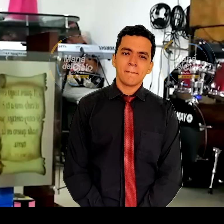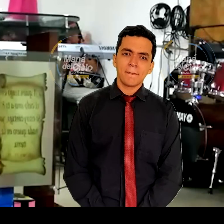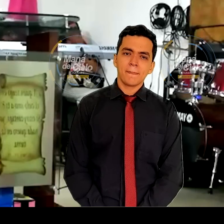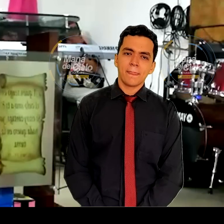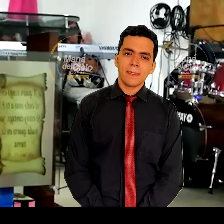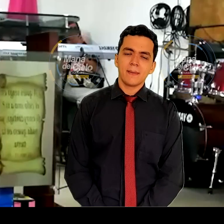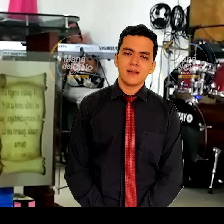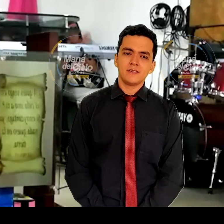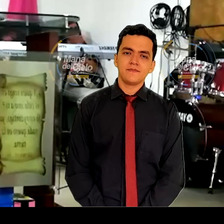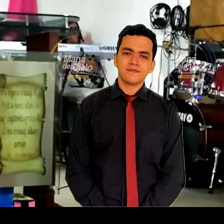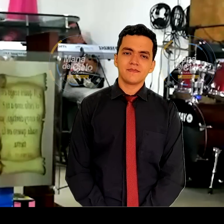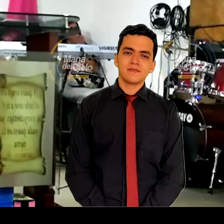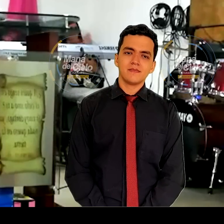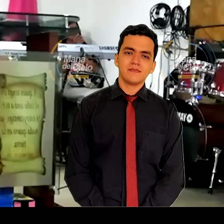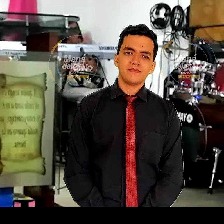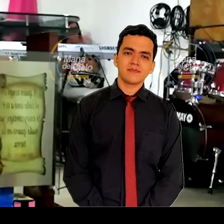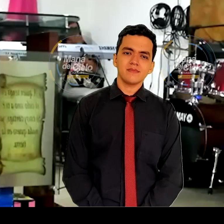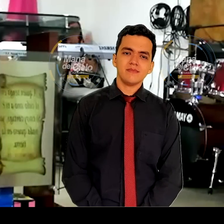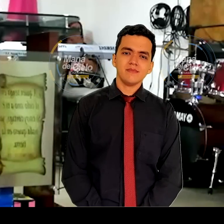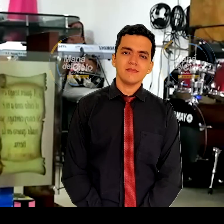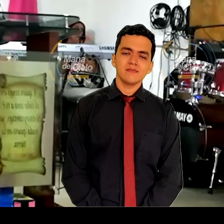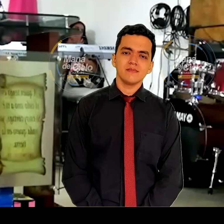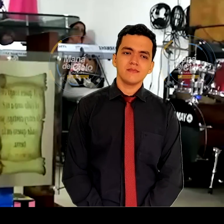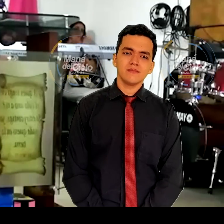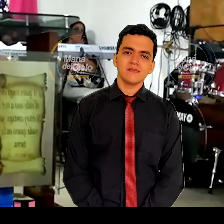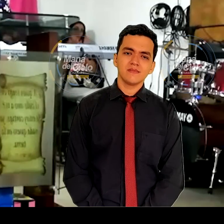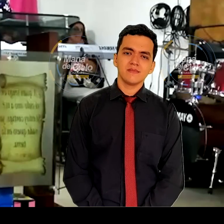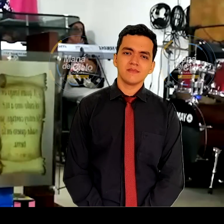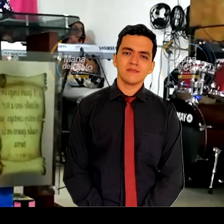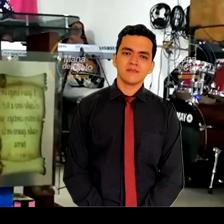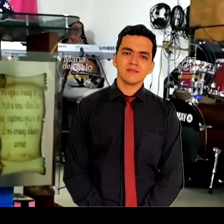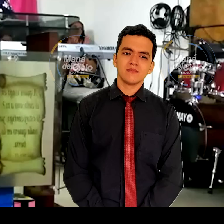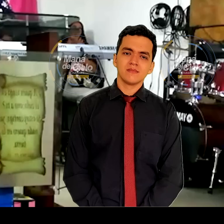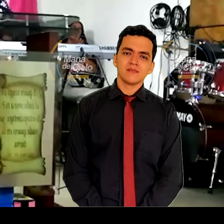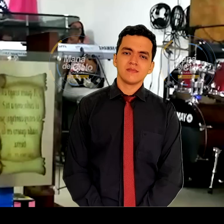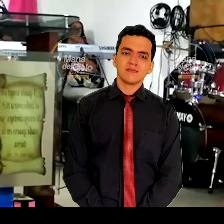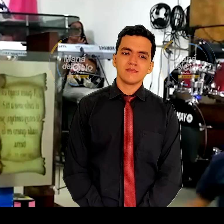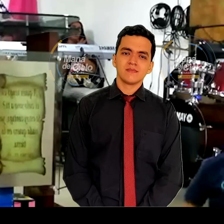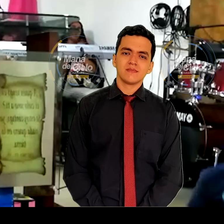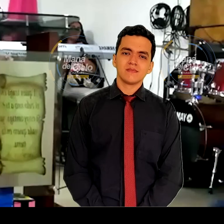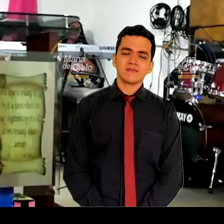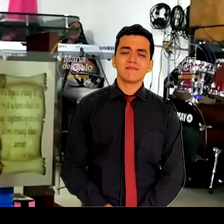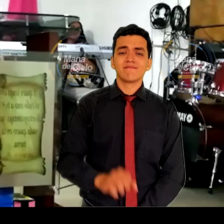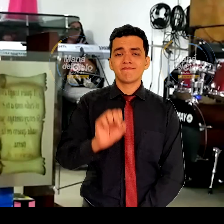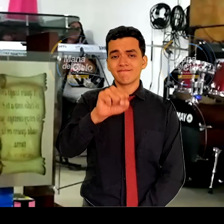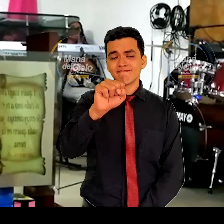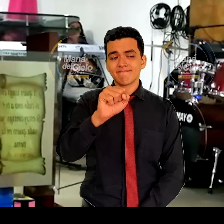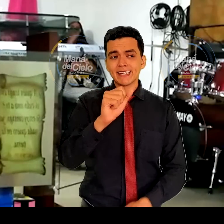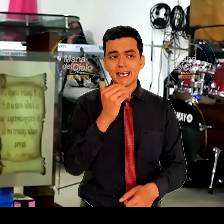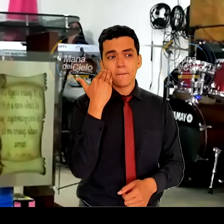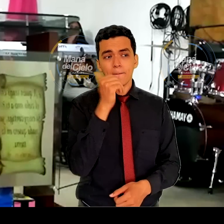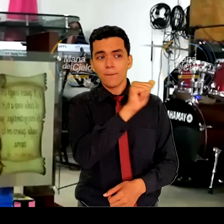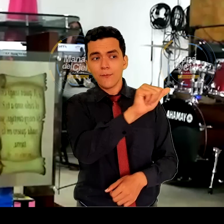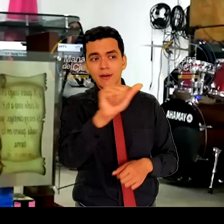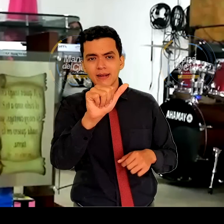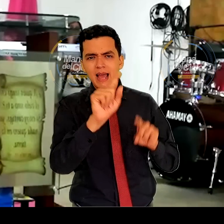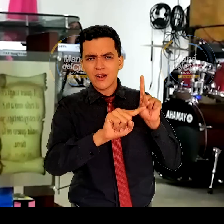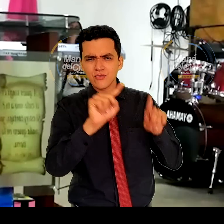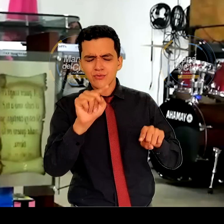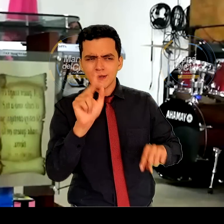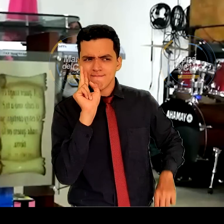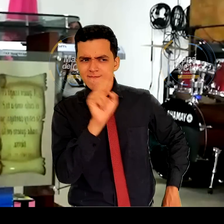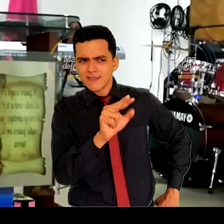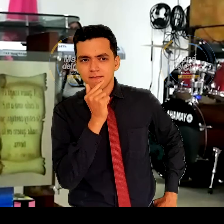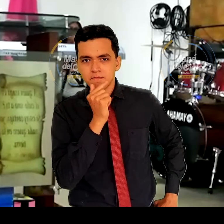Eso es como a veces A veces encontramos algunas hermanas que vienen y